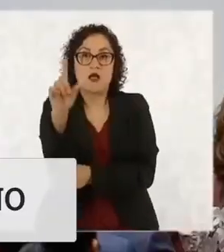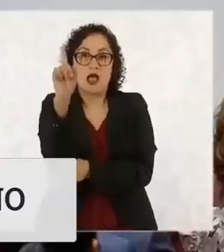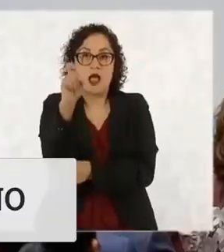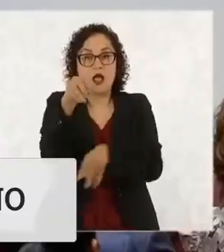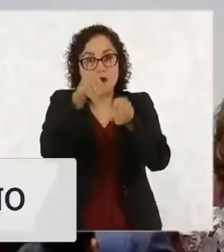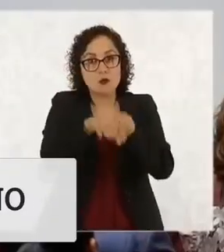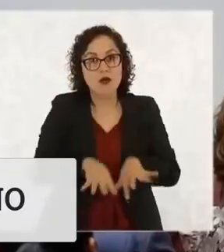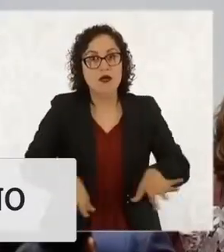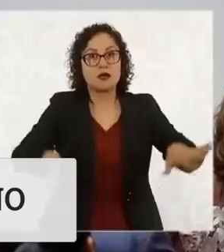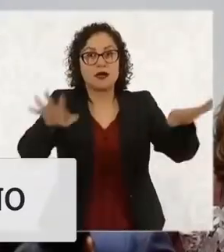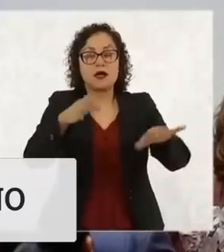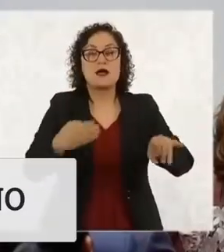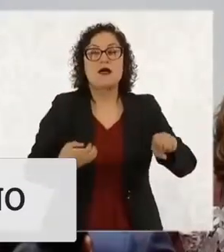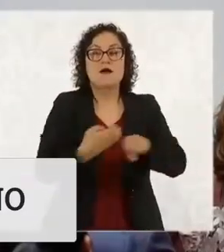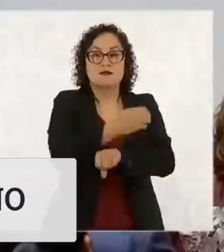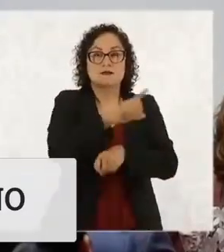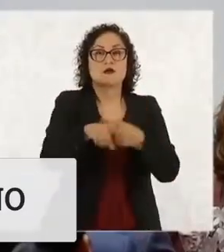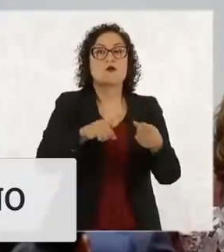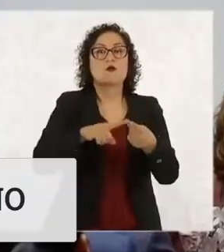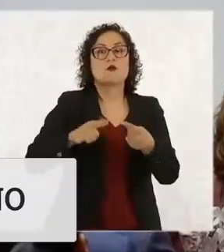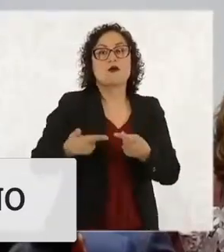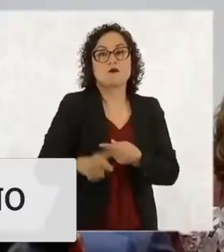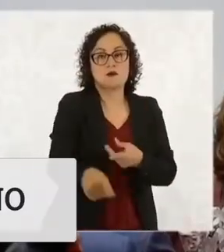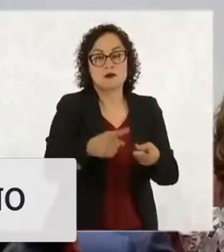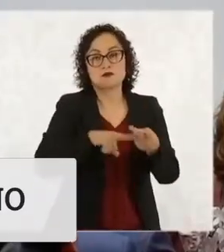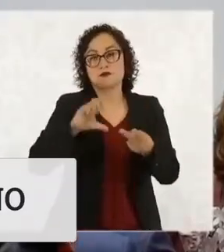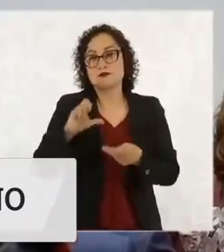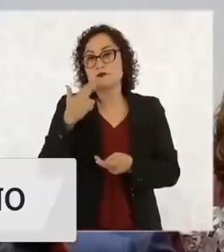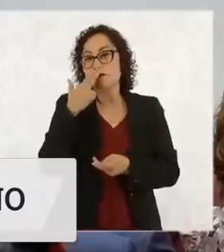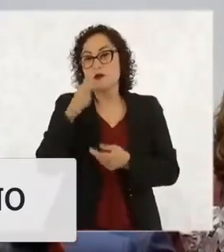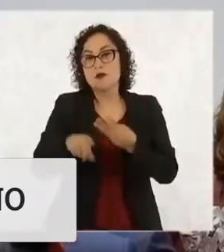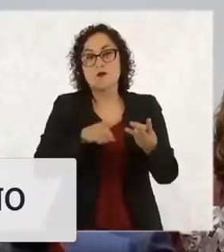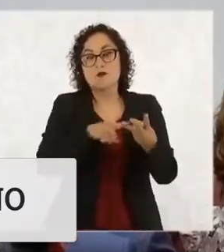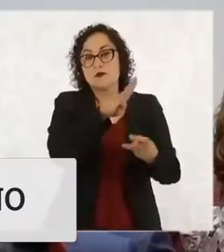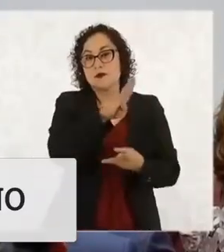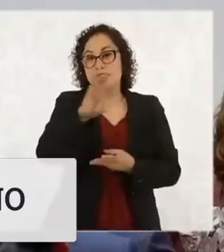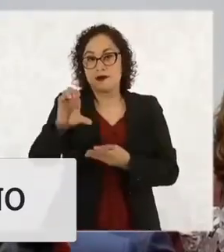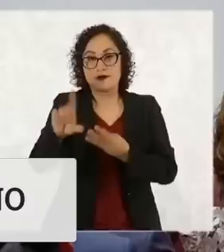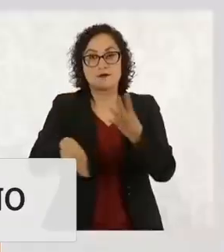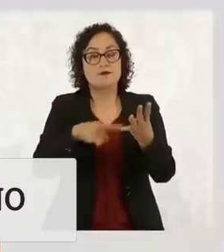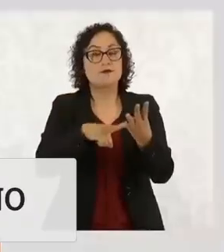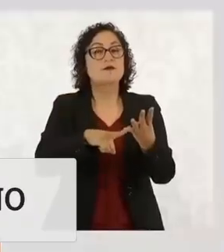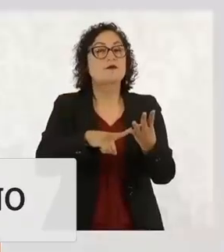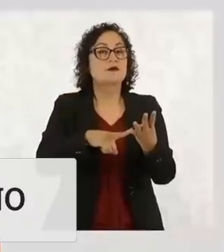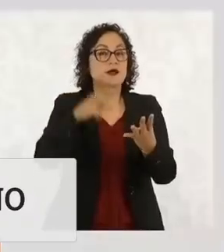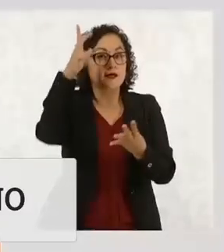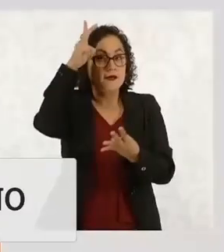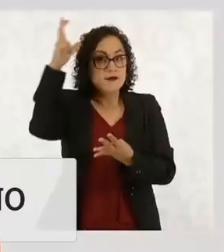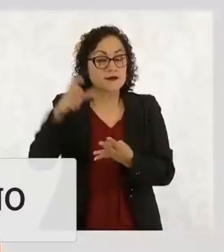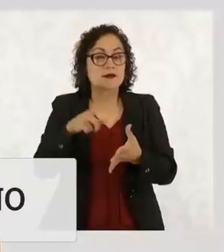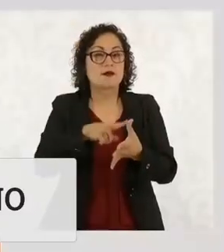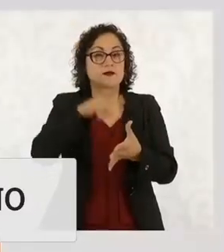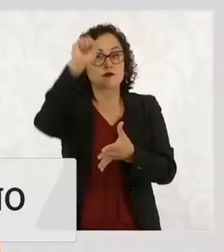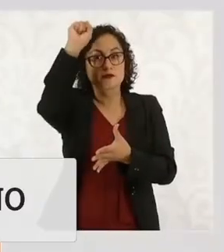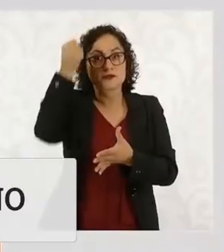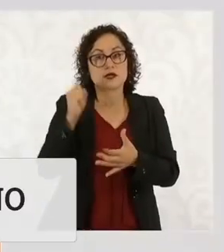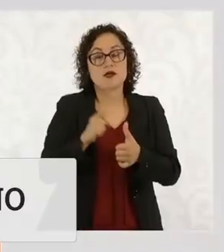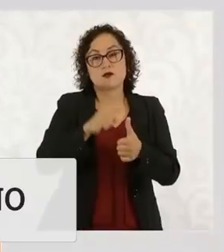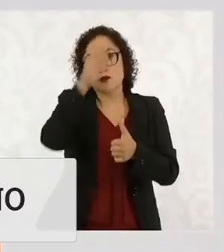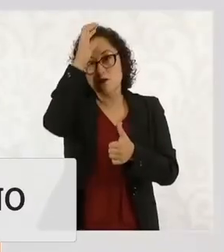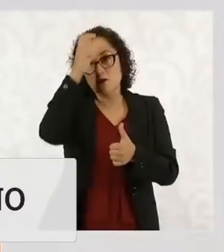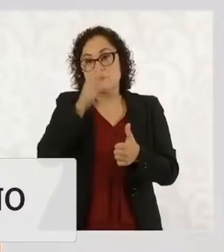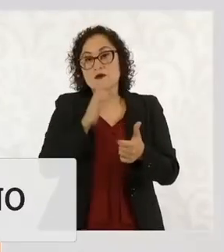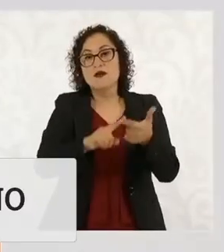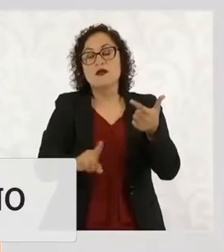ubicados en Guanajuato, Chihuahua, Baja California, Hidalgo, Sinaloa, Coahuila,